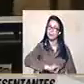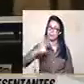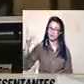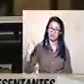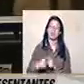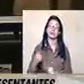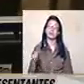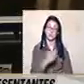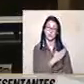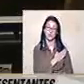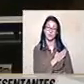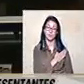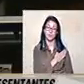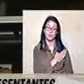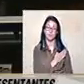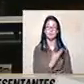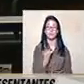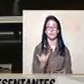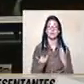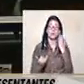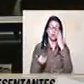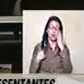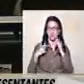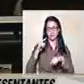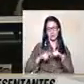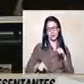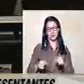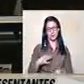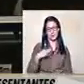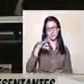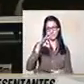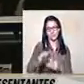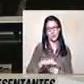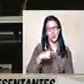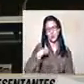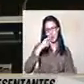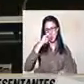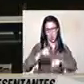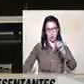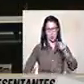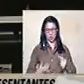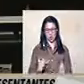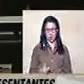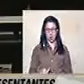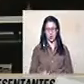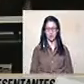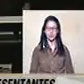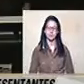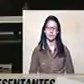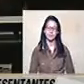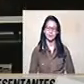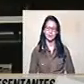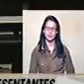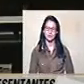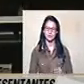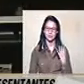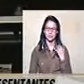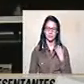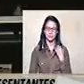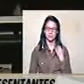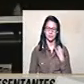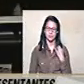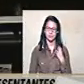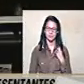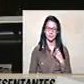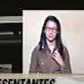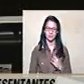Pues bien, nosotros hoy no podemos votar esta proposición donde el gobierno le